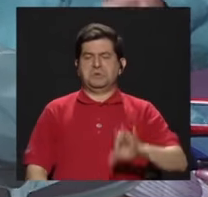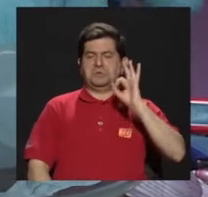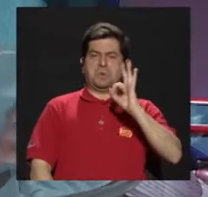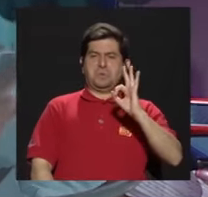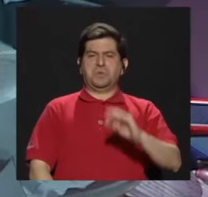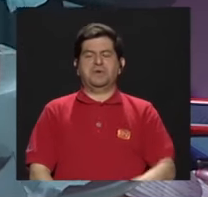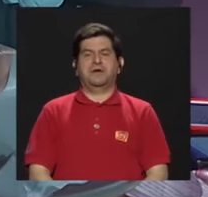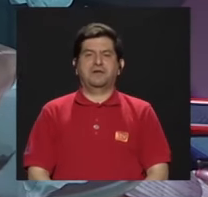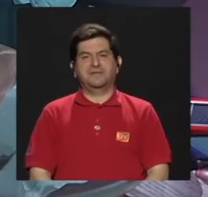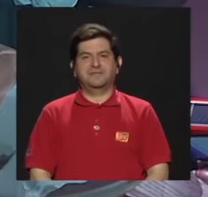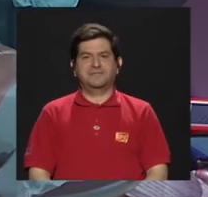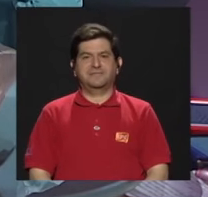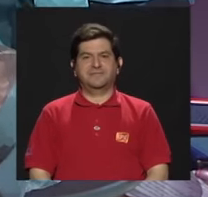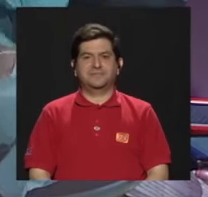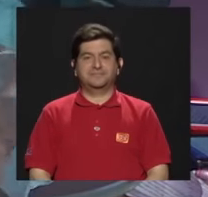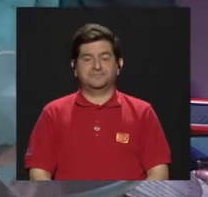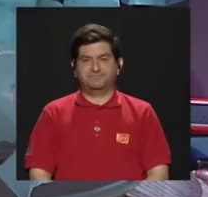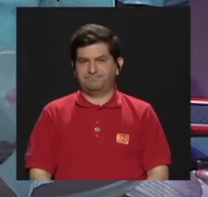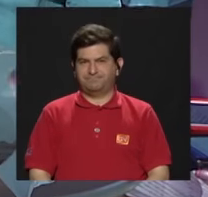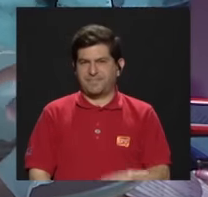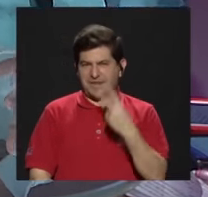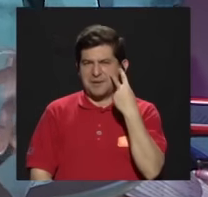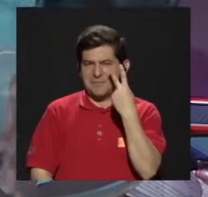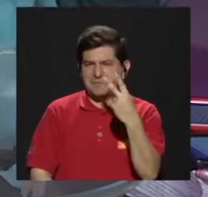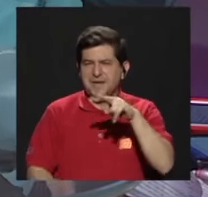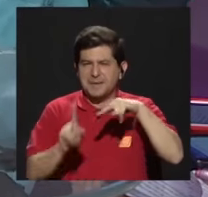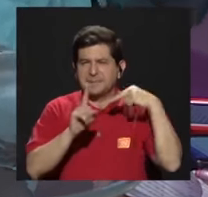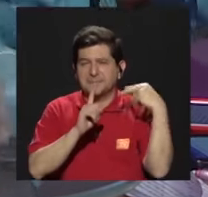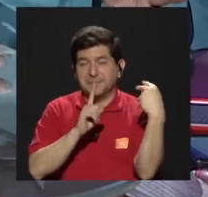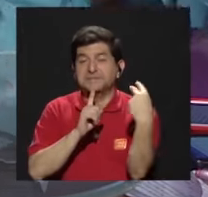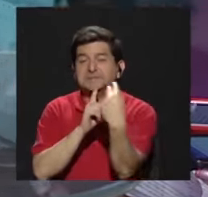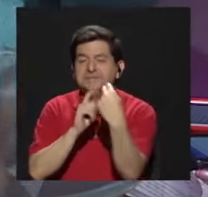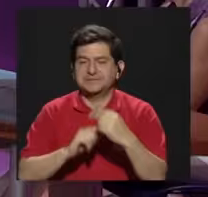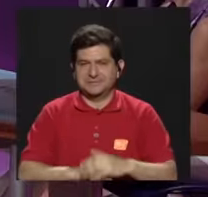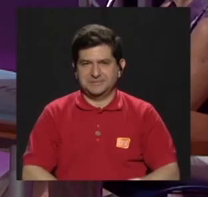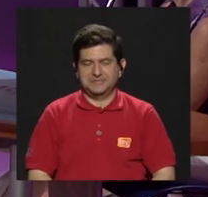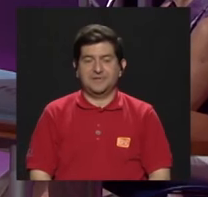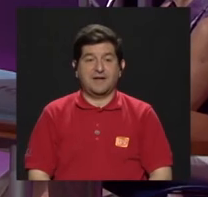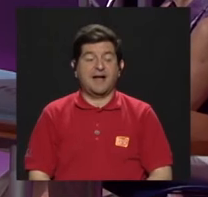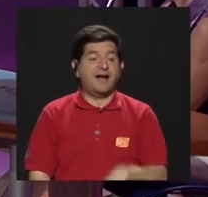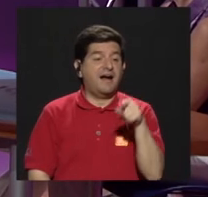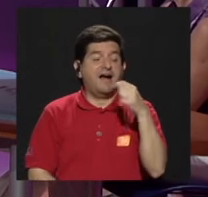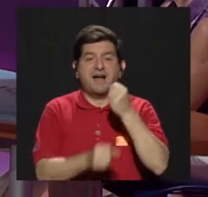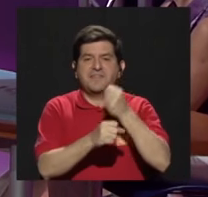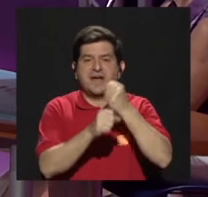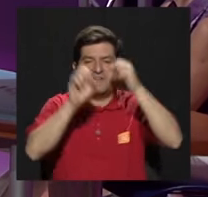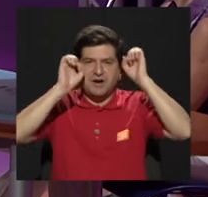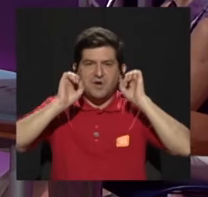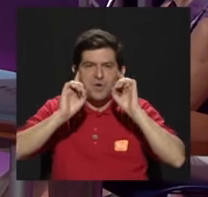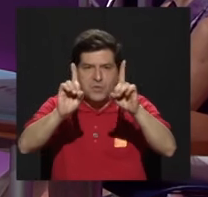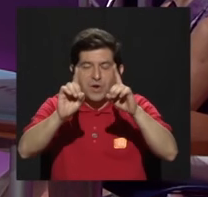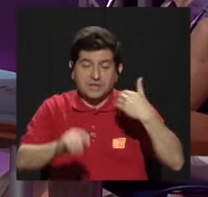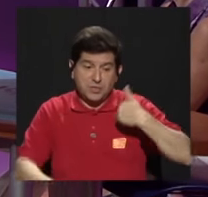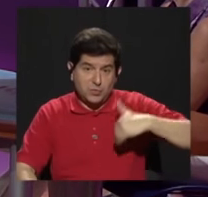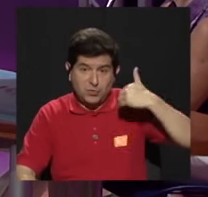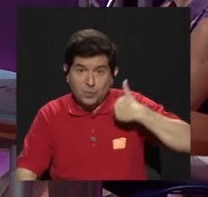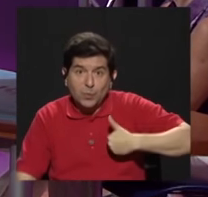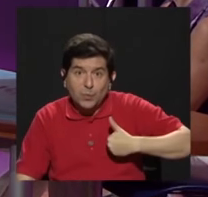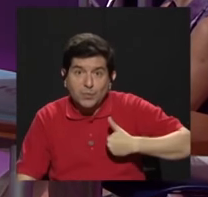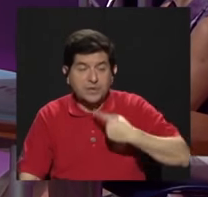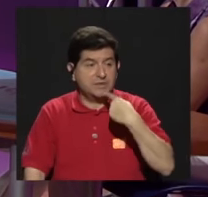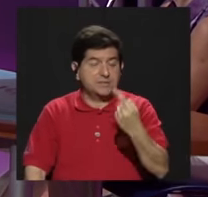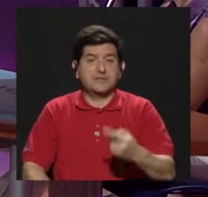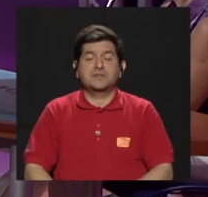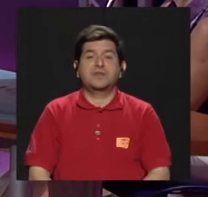voy a moverme mejor, ¿eh?, para ver la perspectiva. Por eso es que el trabajo de educación con los hombres tiene que ser, como